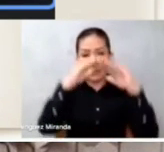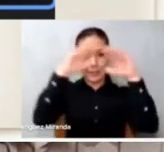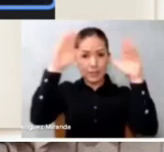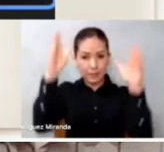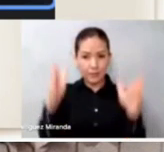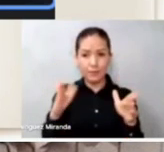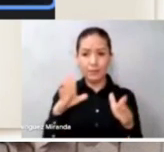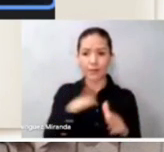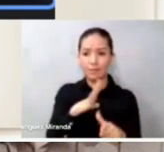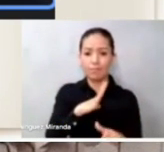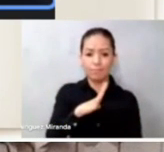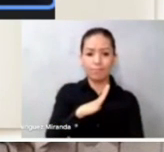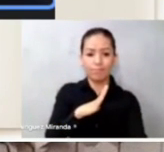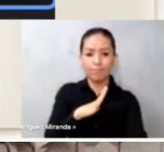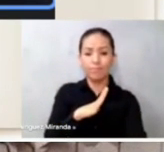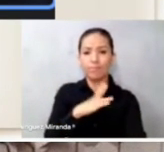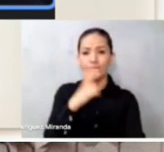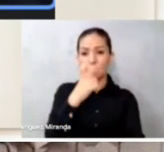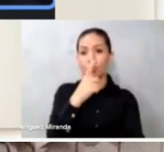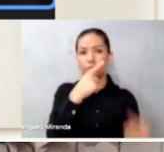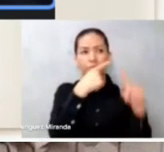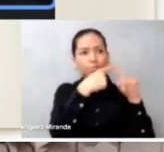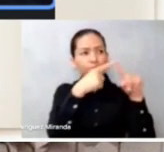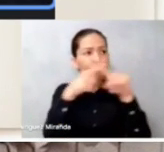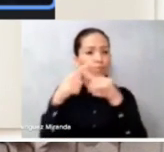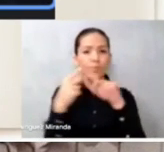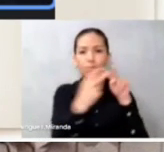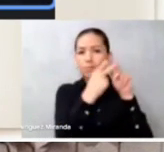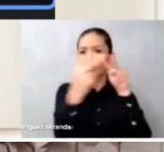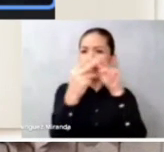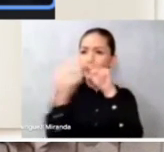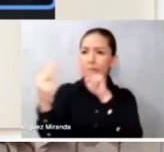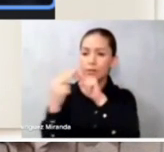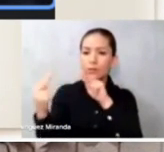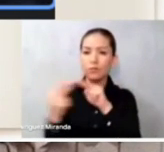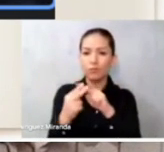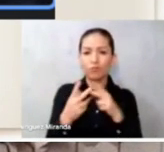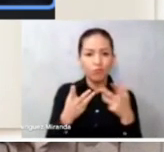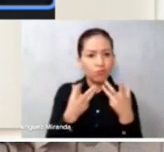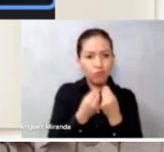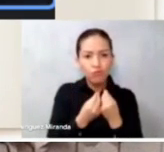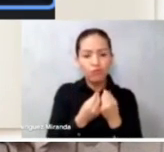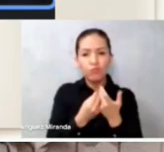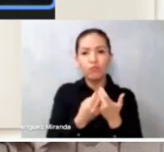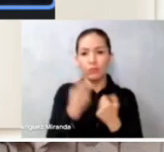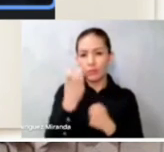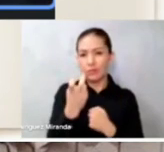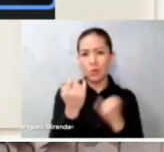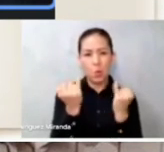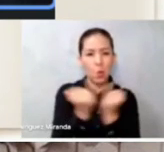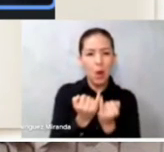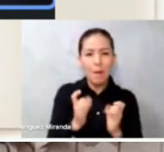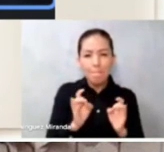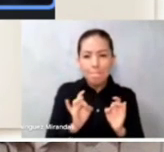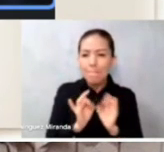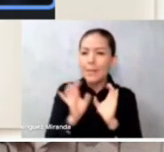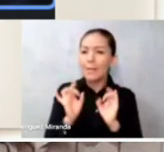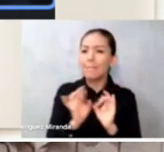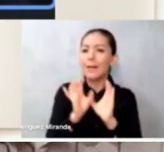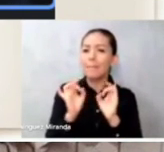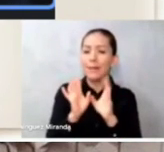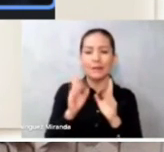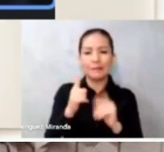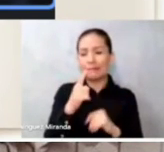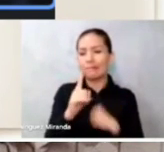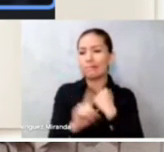integradas por tus vecinos, por tus ciudadanos, que también sufrían los mismos estragos de la